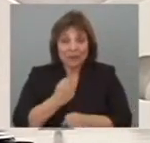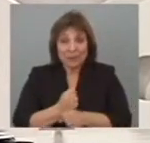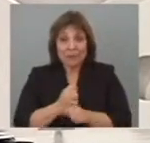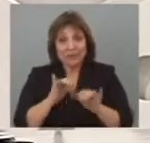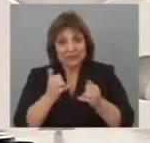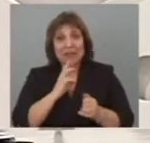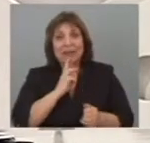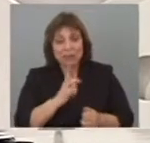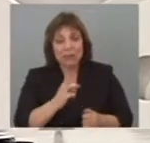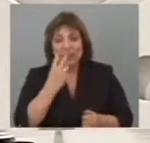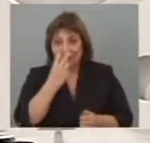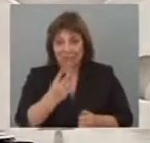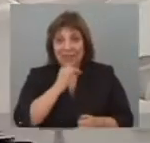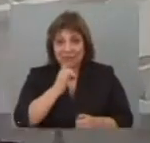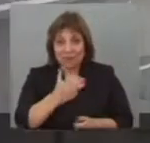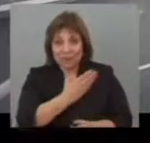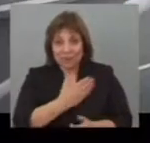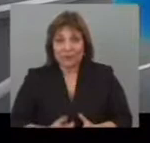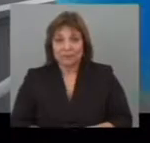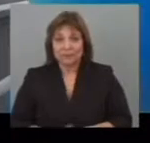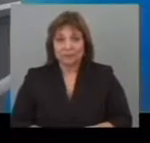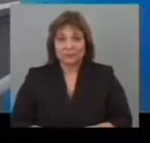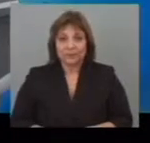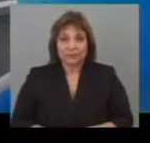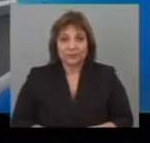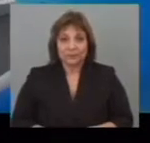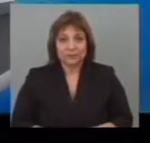tiene algunos resultados. Vamos a ver el informe.